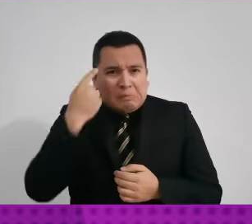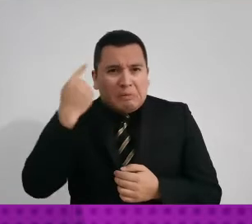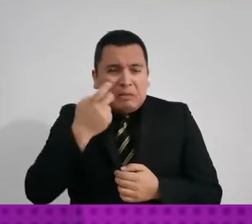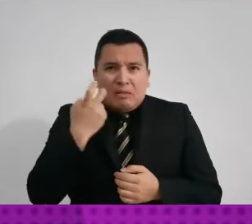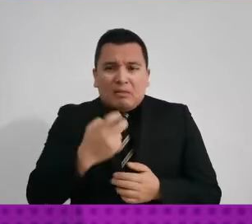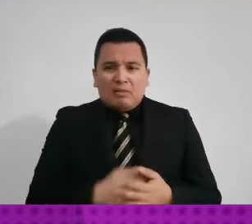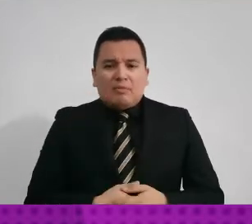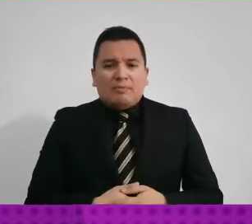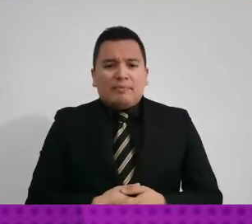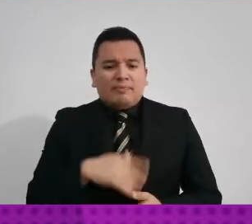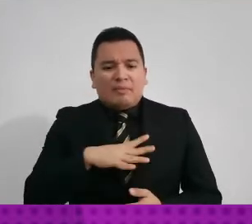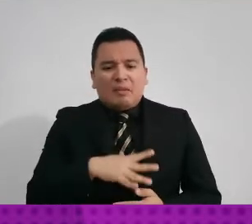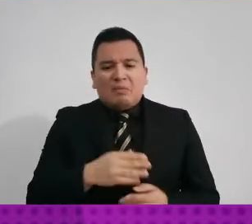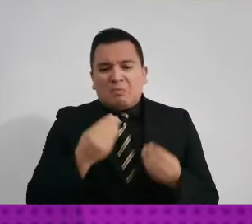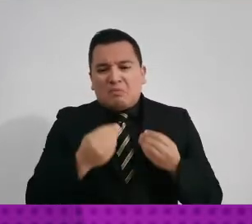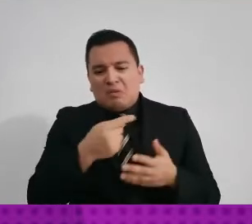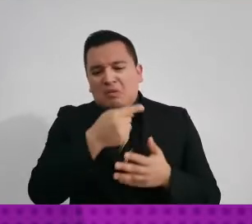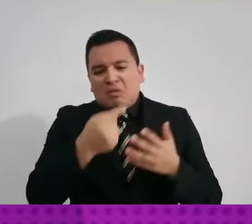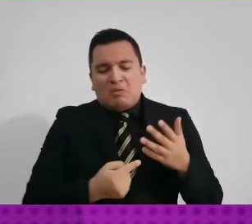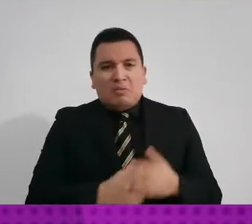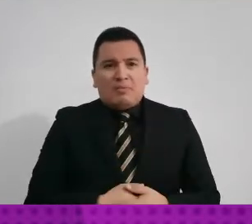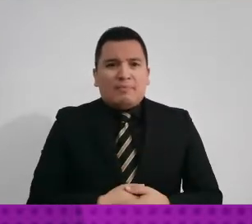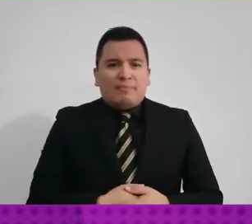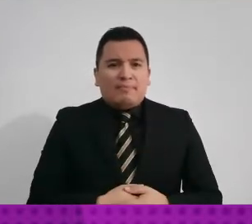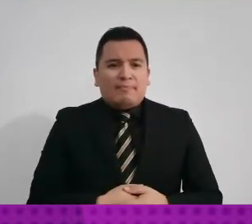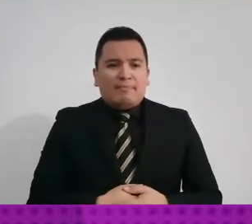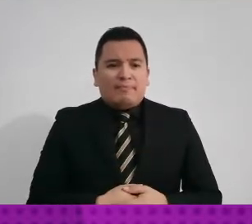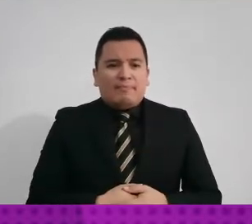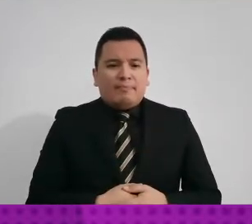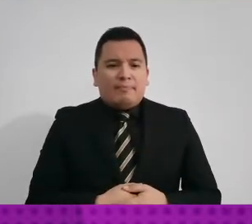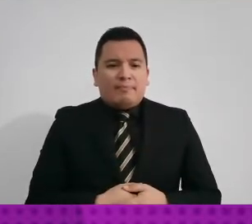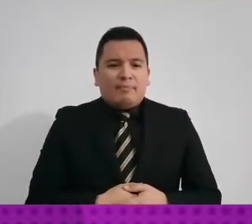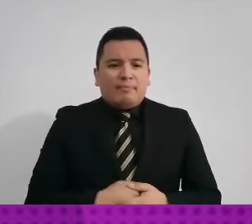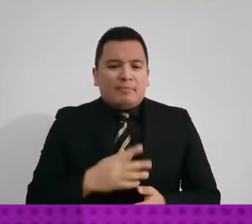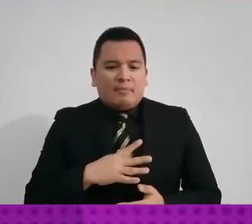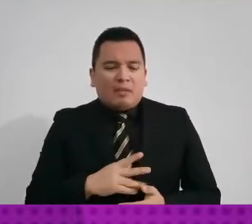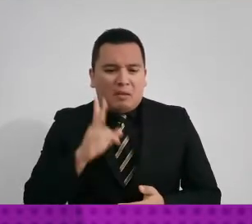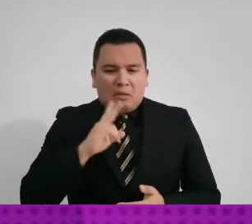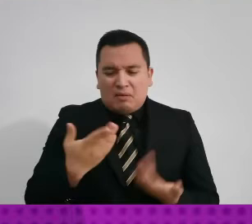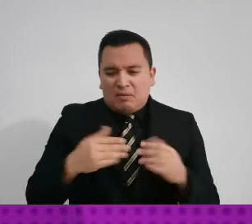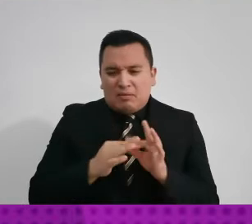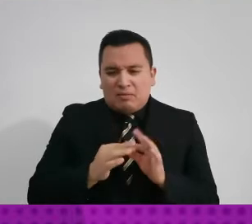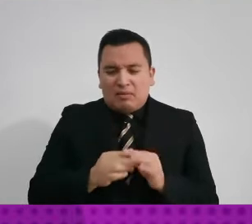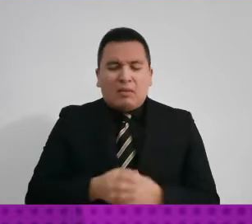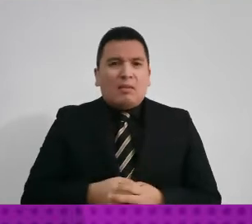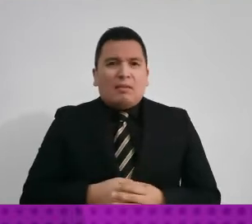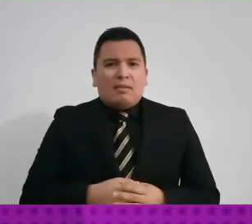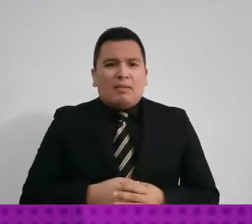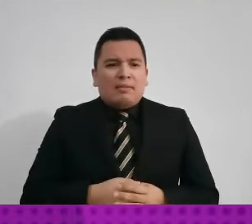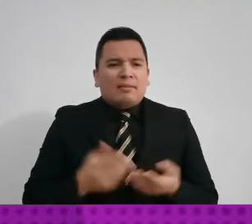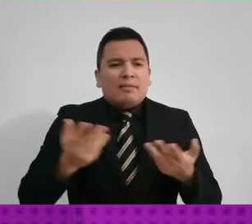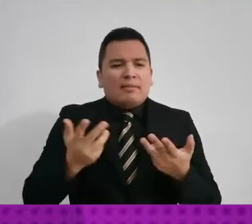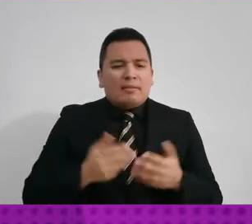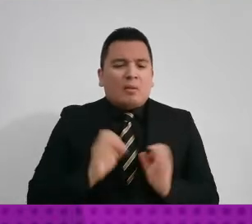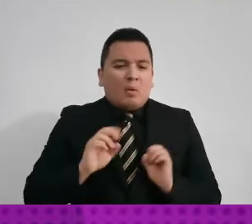para ese proceso y ya hay muchas cosas que van en su cauce regular. Me gustaría que nos platicara un poquito de lo que ya